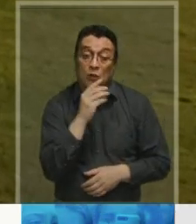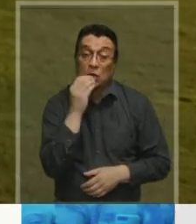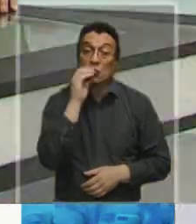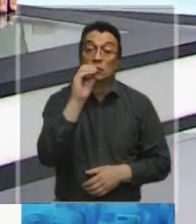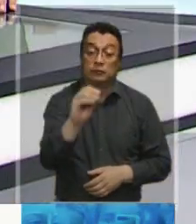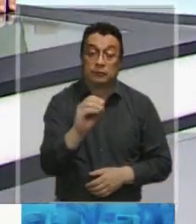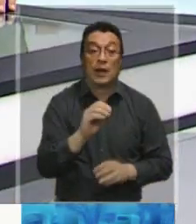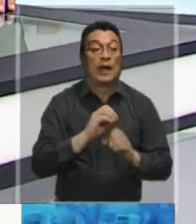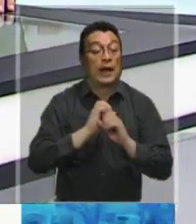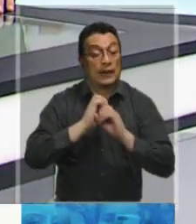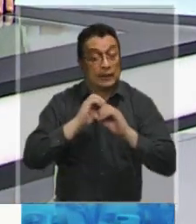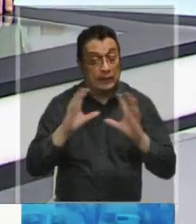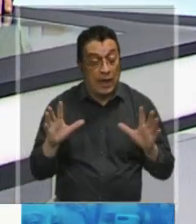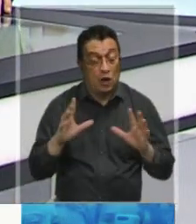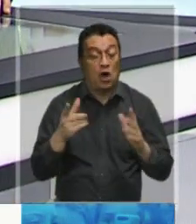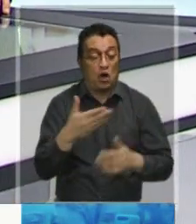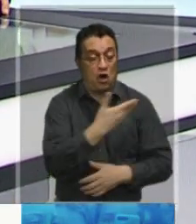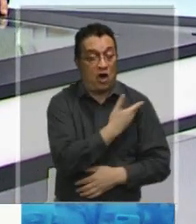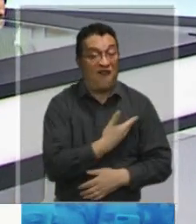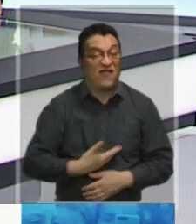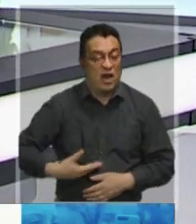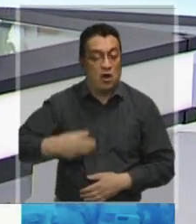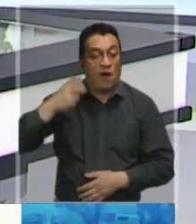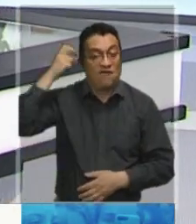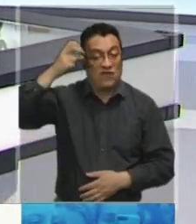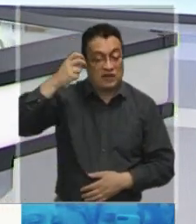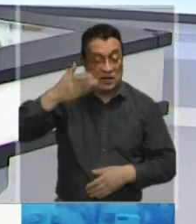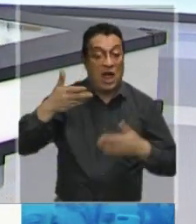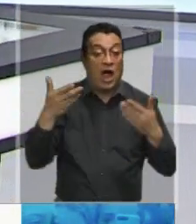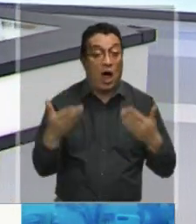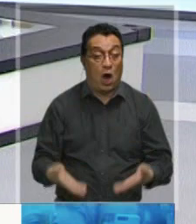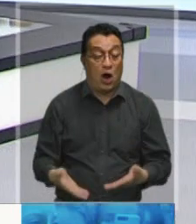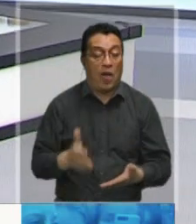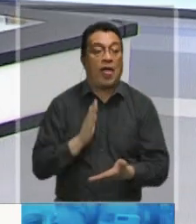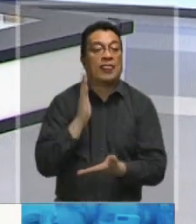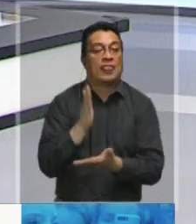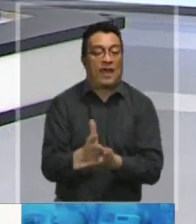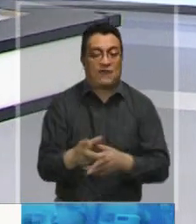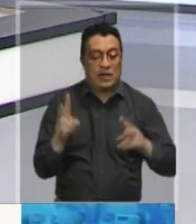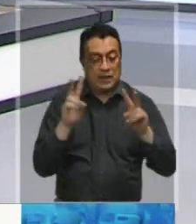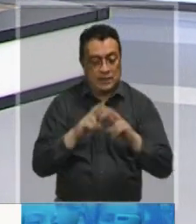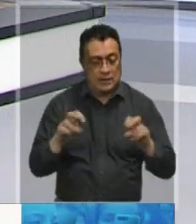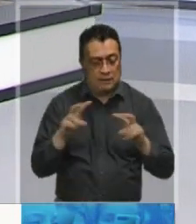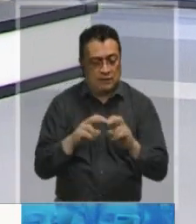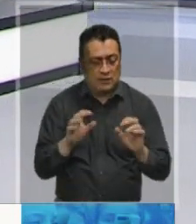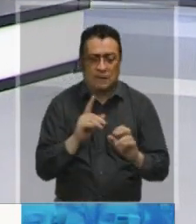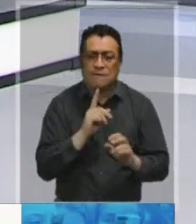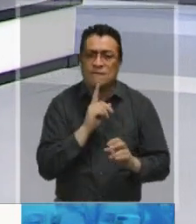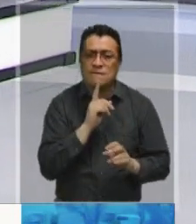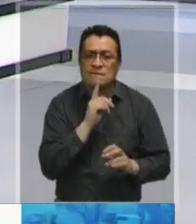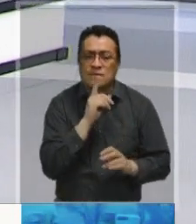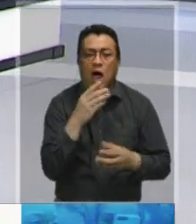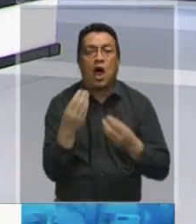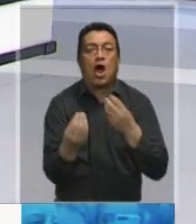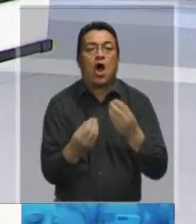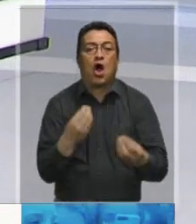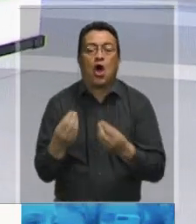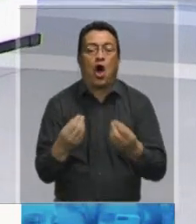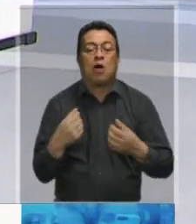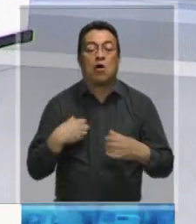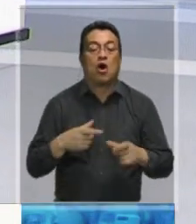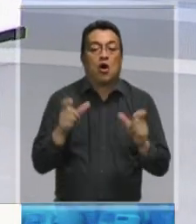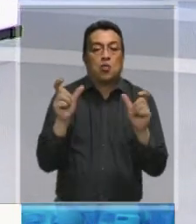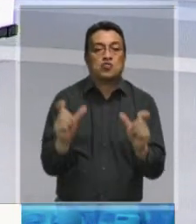Ramón, que el gobierno brasileño actual va a tener que revisar con lupa cómo fue que actuaron sus cuerpos de